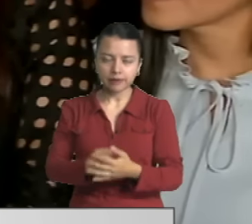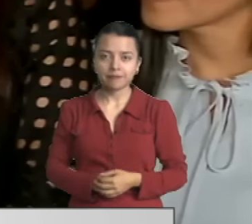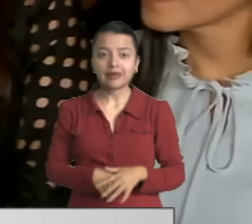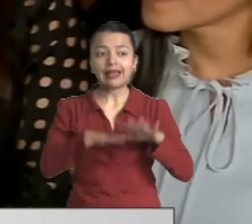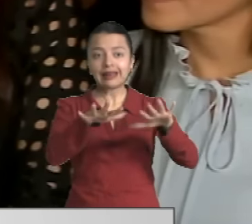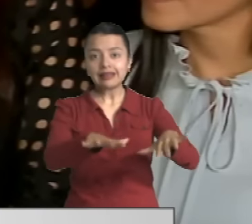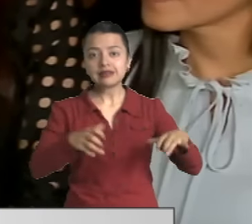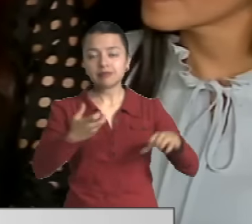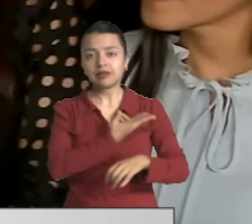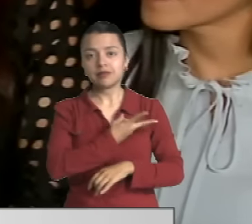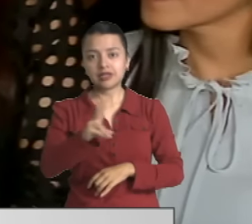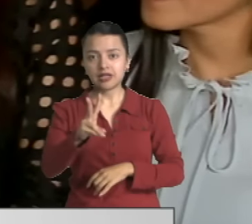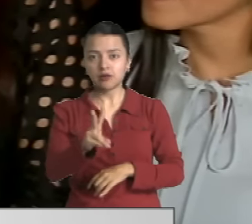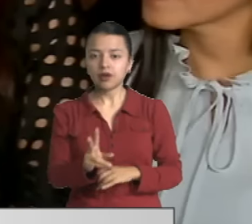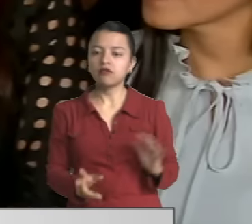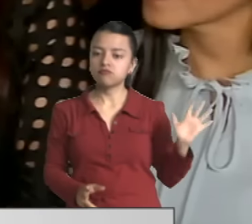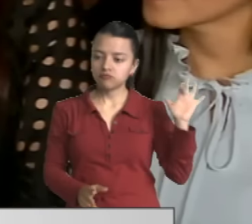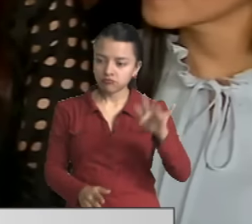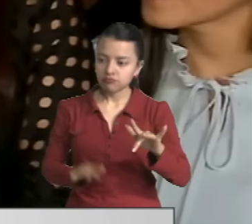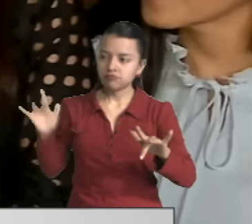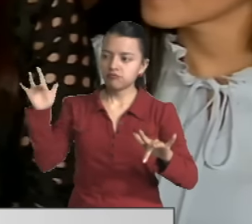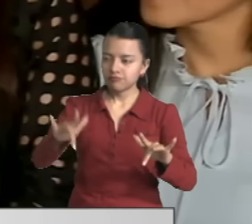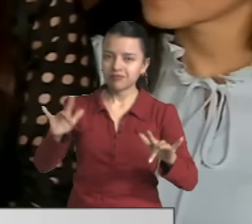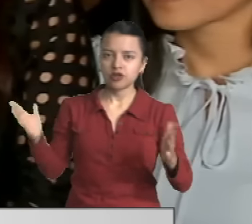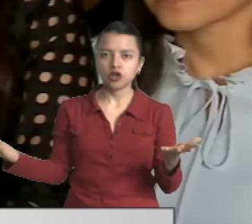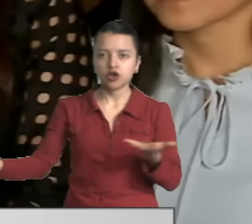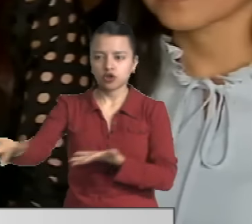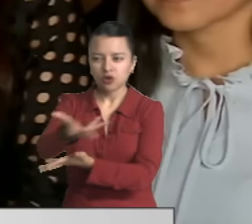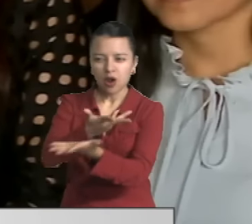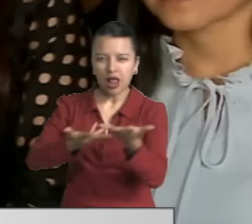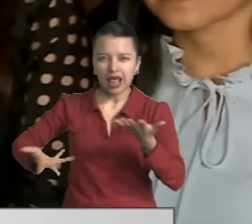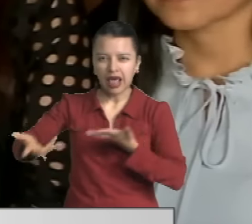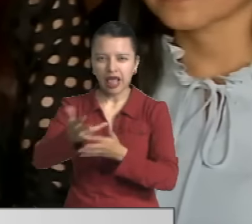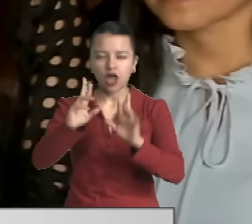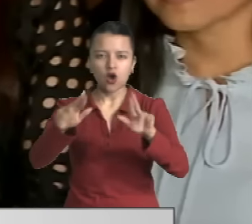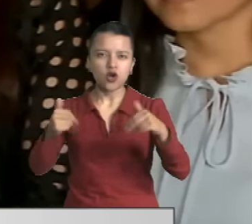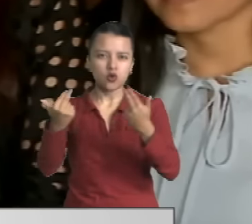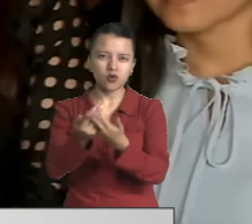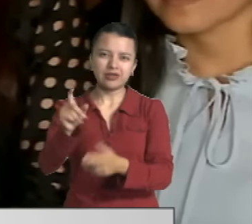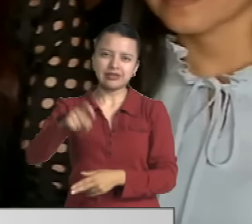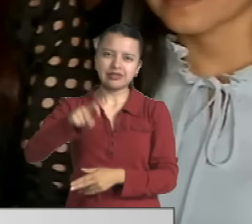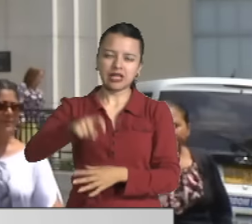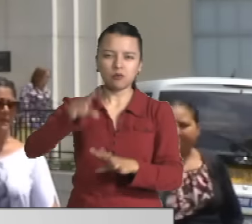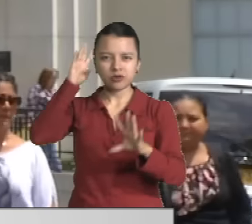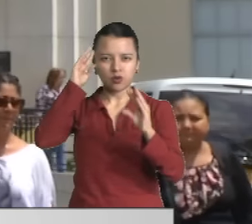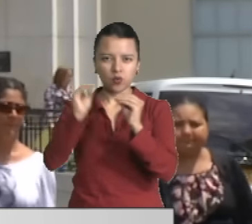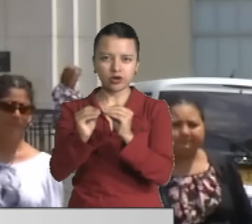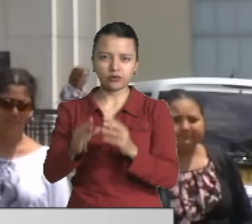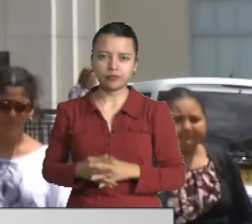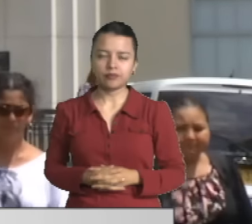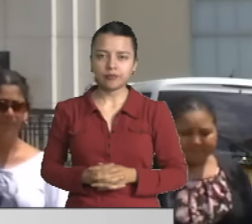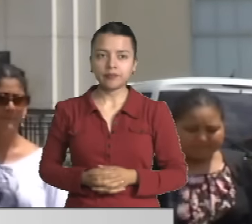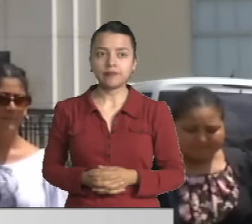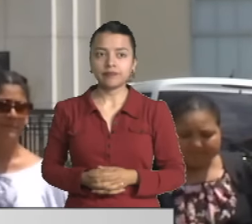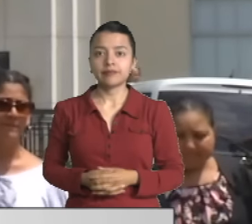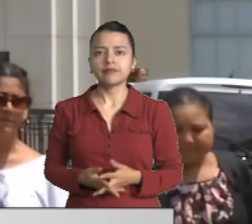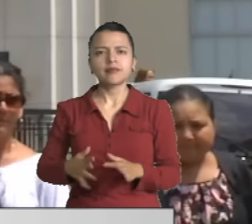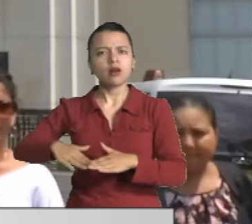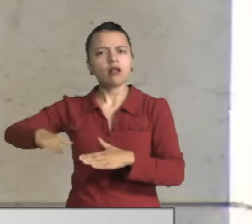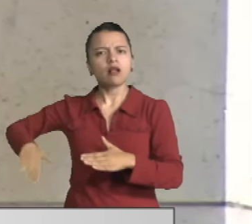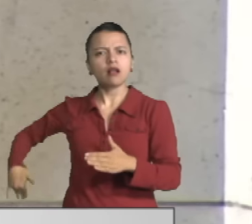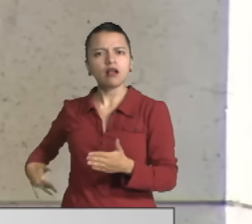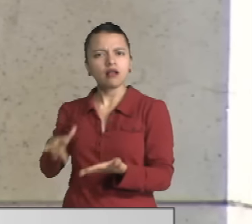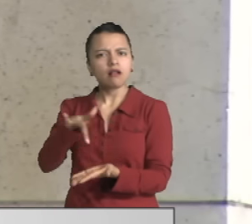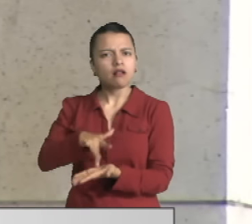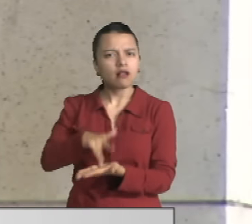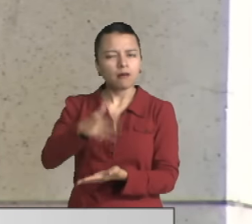también para que el superintendente venga hasta acá y podamos hacer esa reunión y hacer acuerdos con ellos. Cabe resaltar que el retraso en el pago de